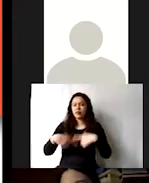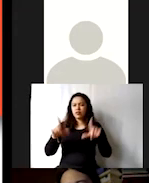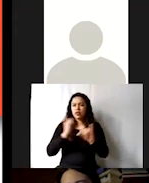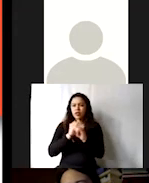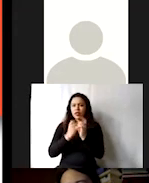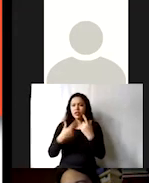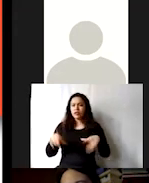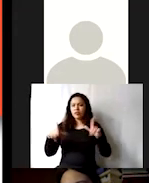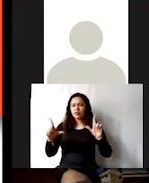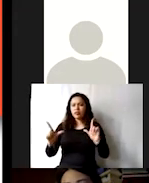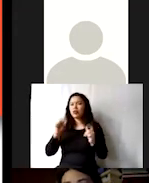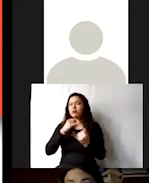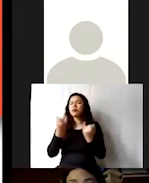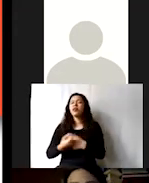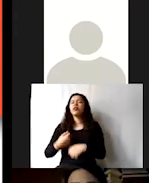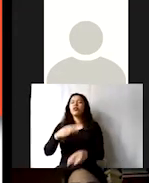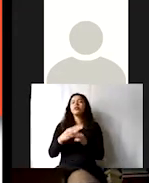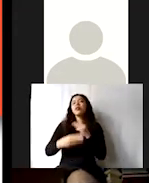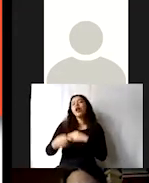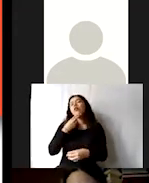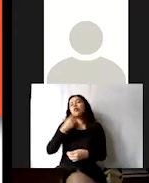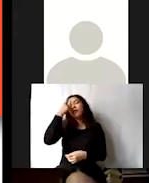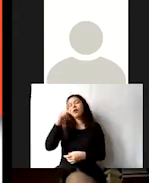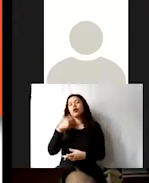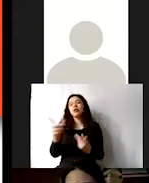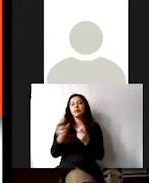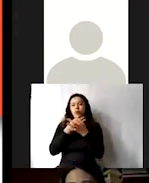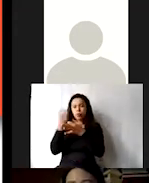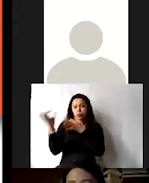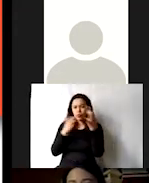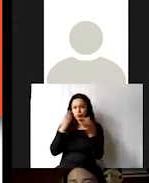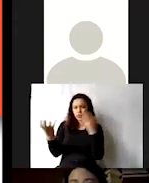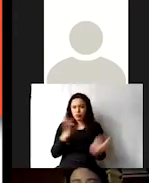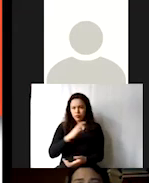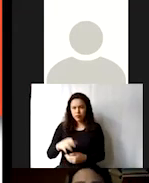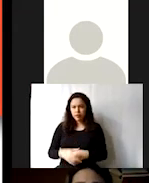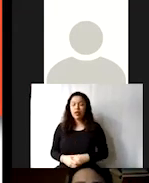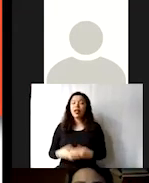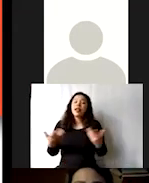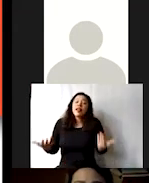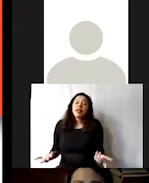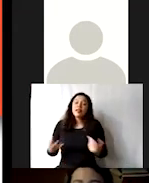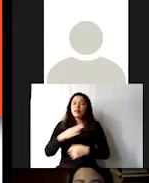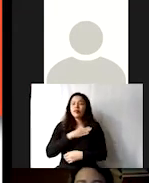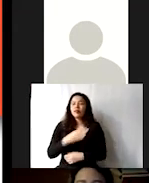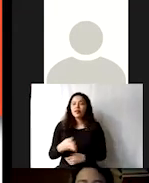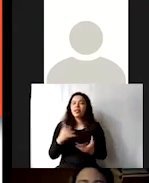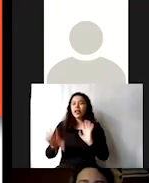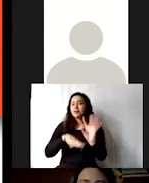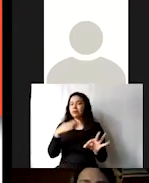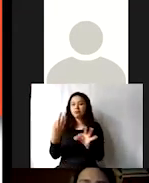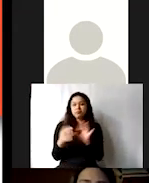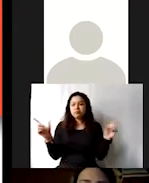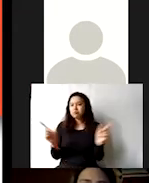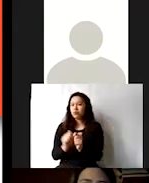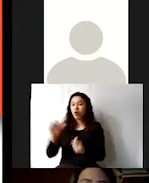así herramientas que les puedan ser útiles para el tema de socialización. Y bueno, eso sería todo de mi parte